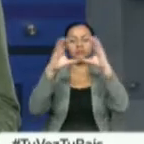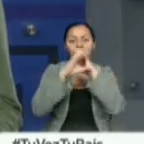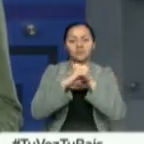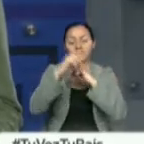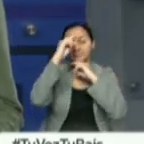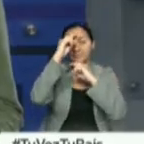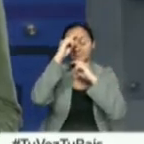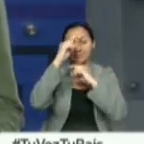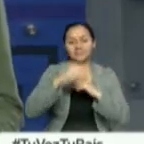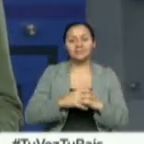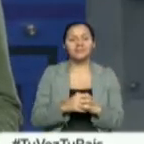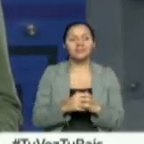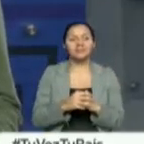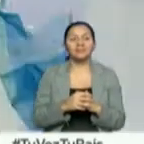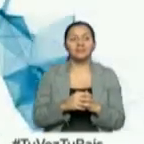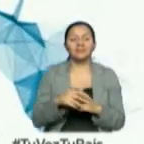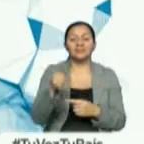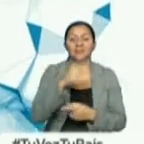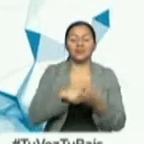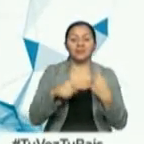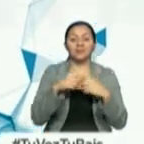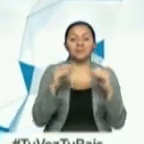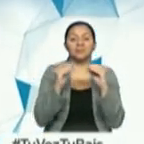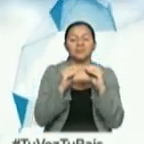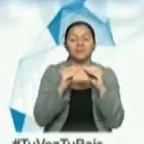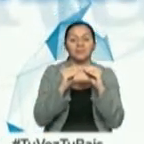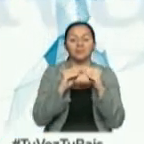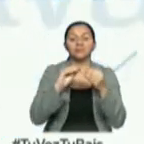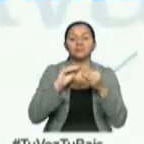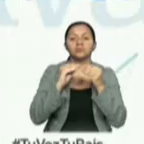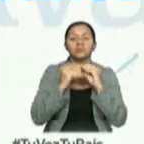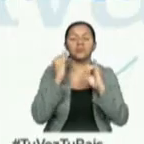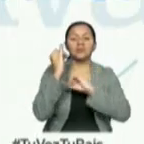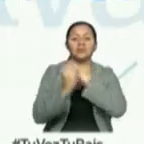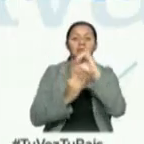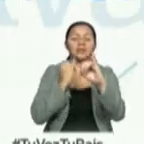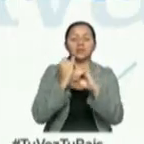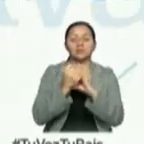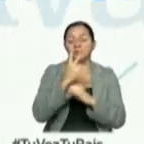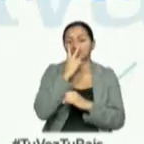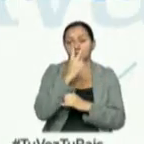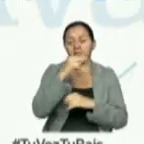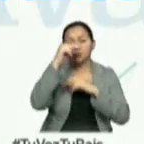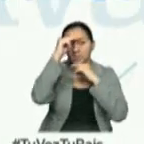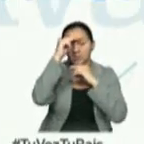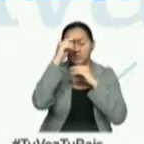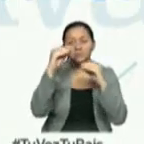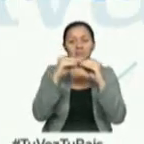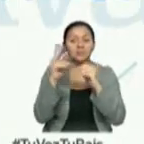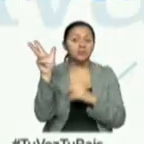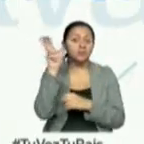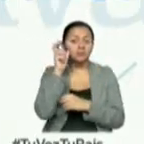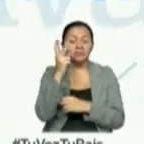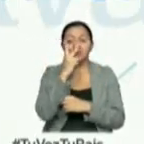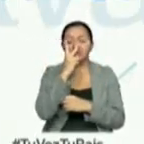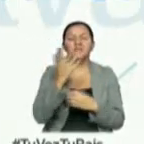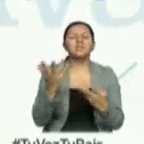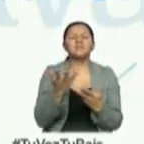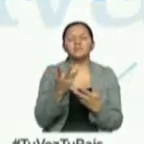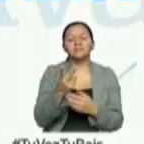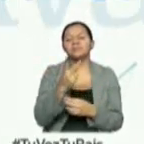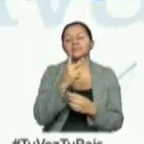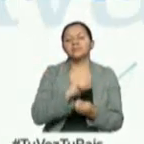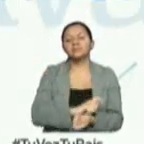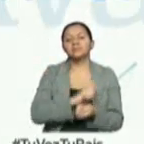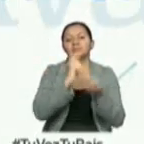noticiero ciudadano al volver les tendremos el bloque internacional entre las noticias que escucharemos y veremos está